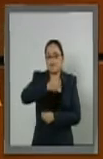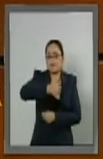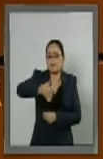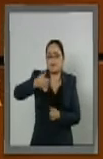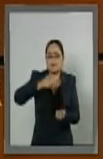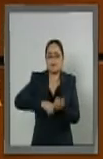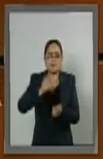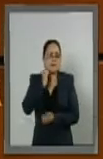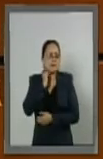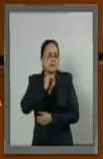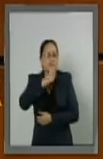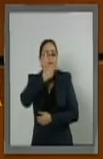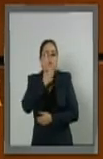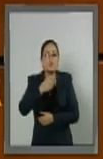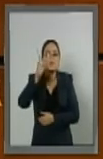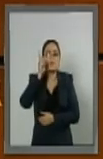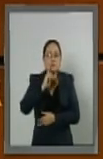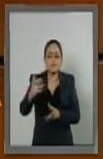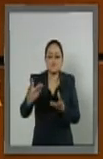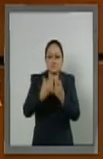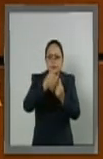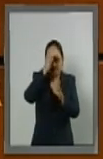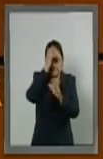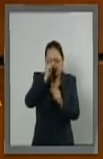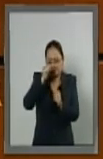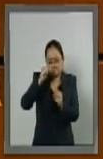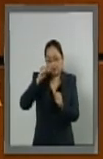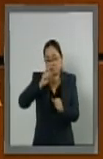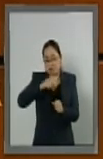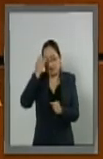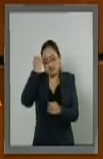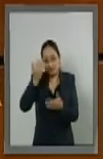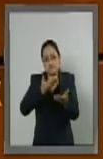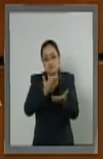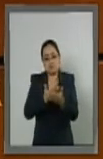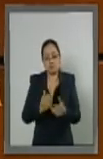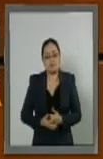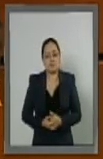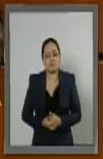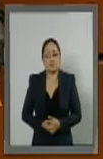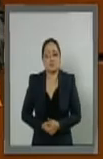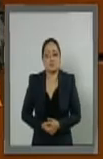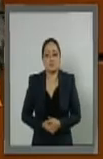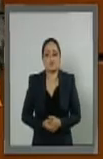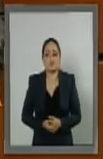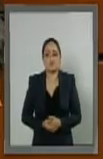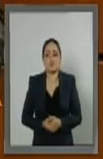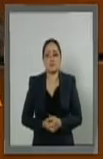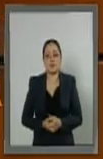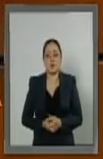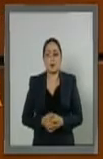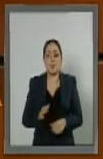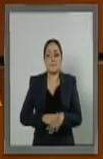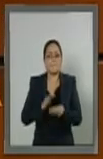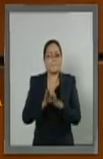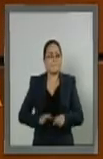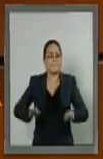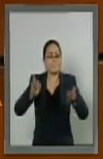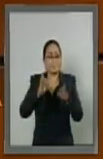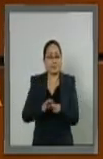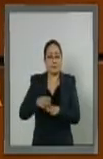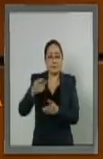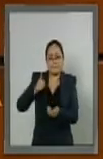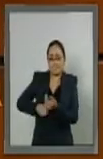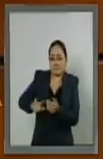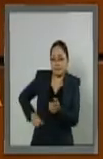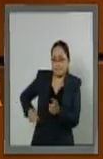legisladoras que han coincidido con esta iniciativa. Una de las directrices más importantes de las actuaciones del